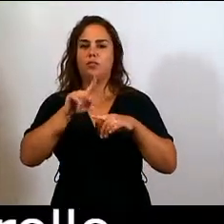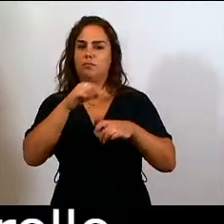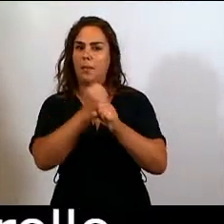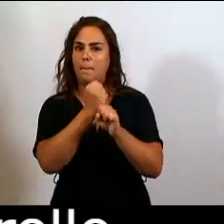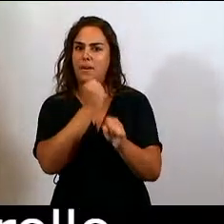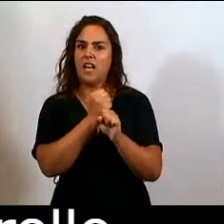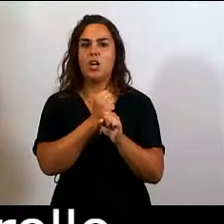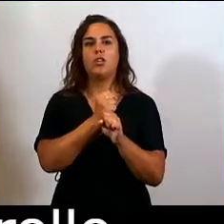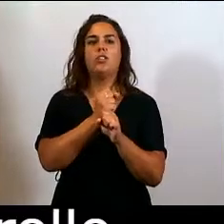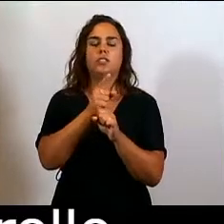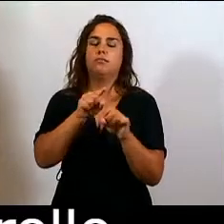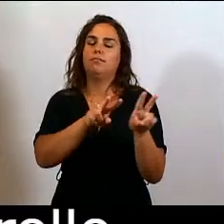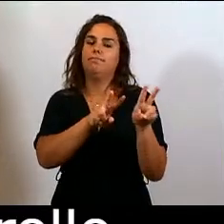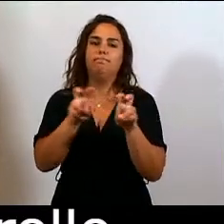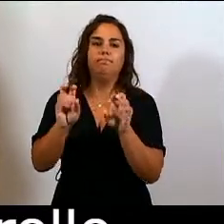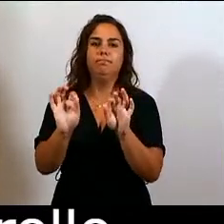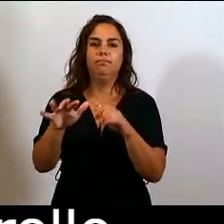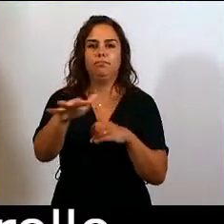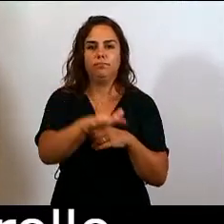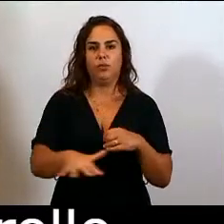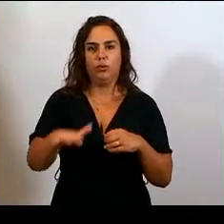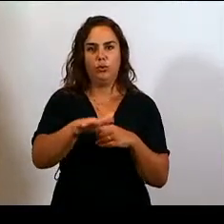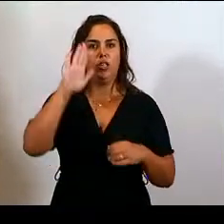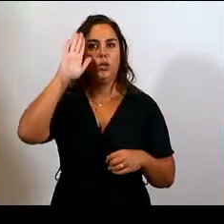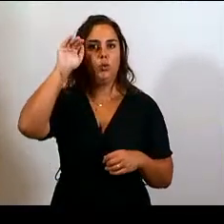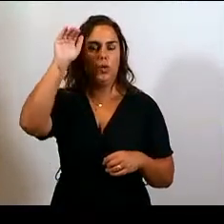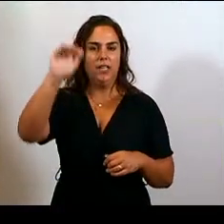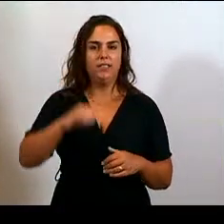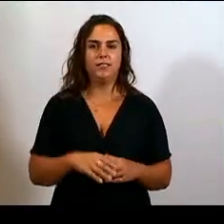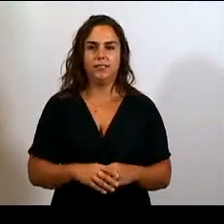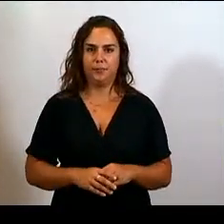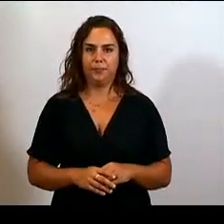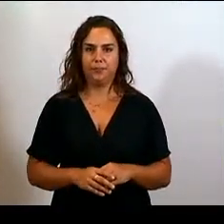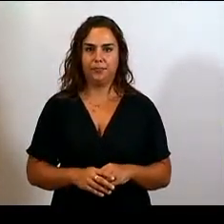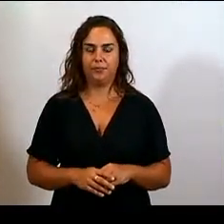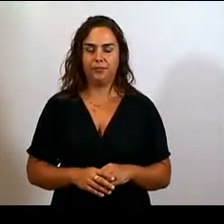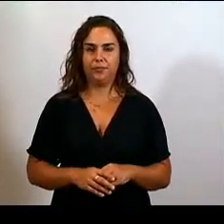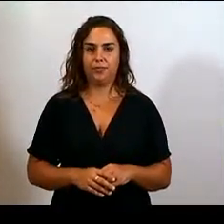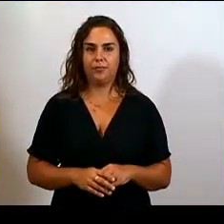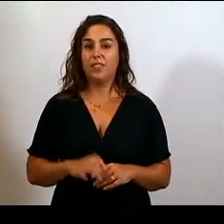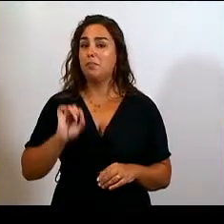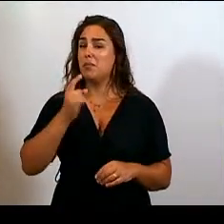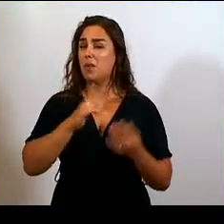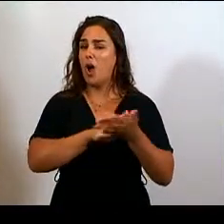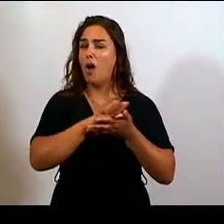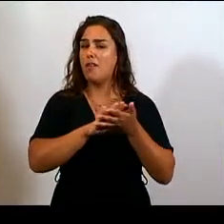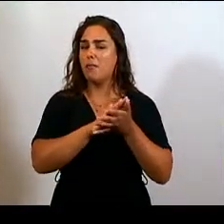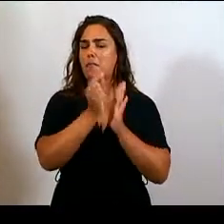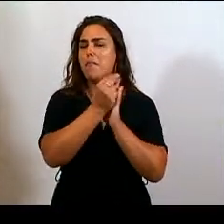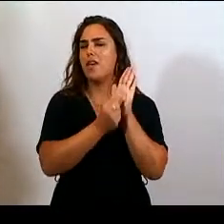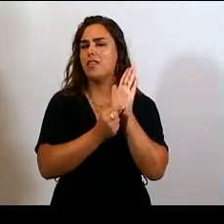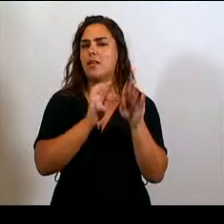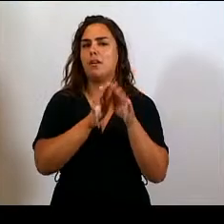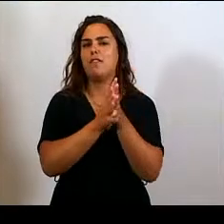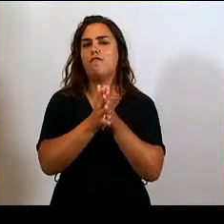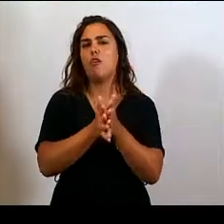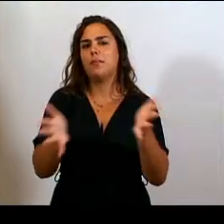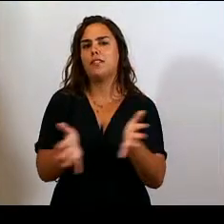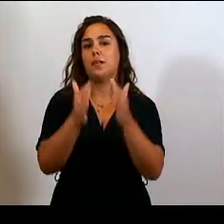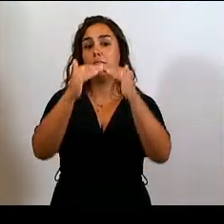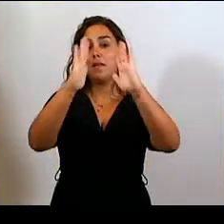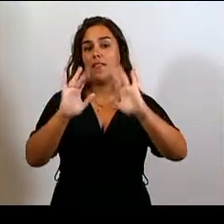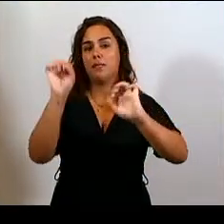en la fijación de población en zonas rurales. Comenzamos hablando de medidas encaminadas a fomentar la vivienda